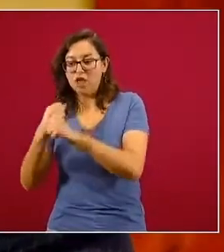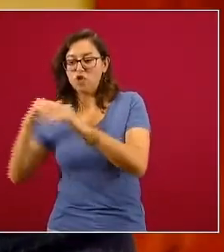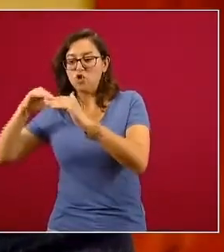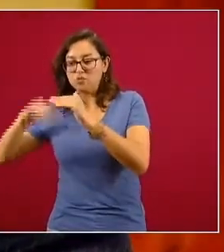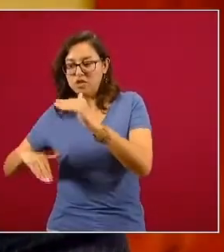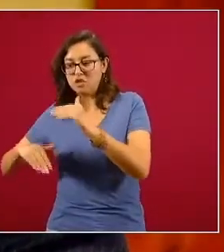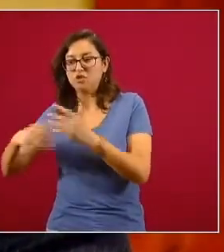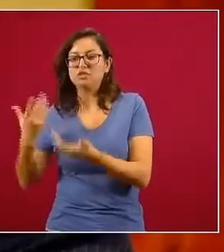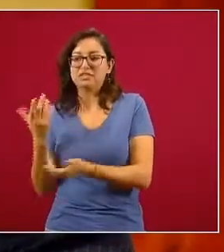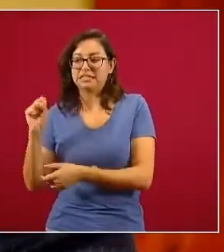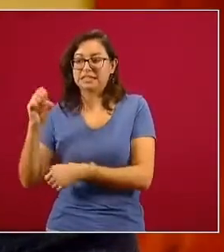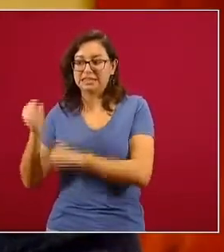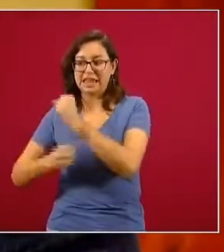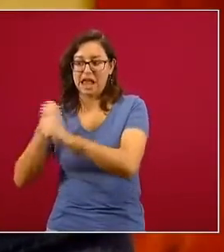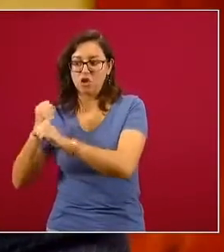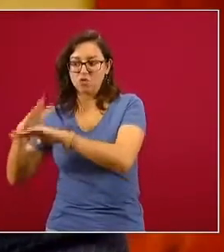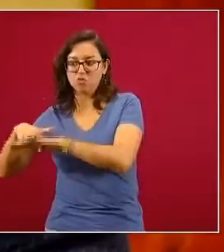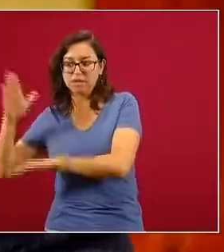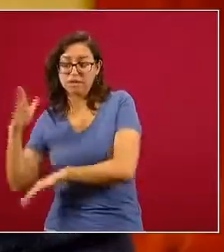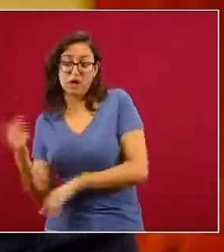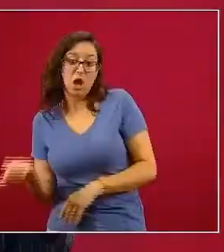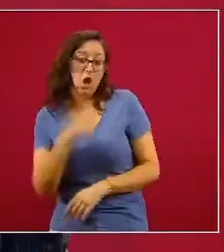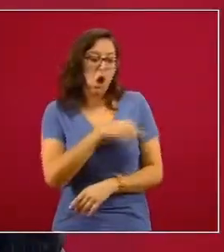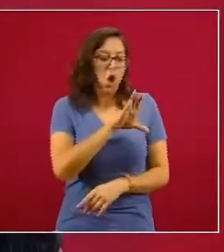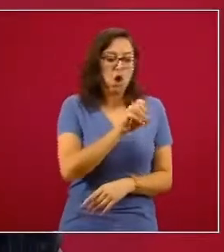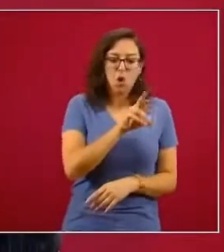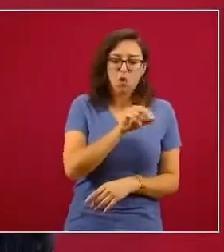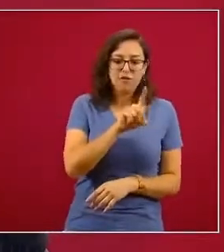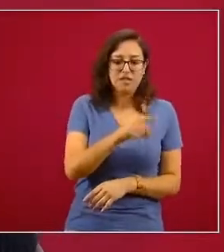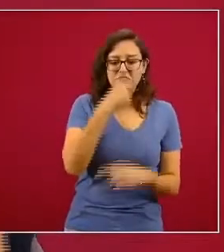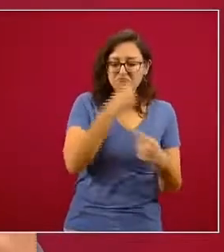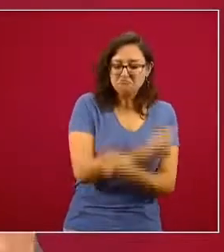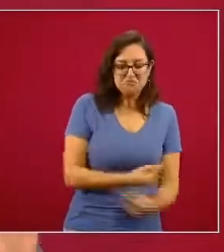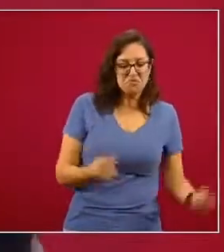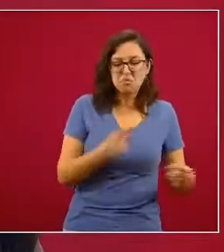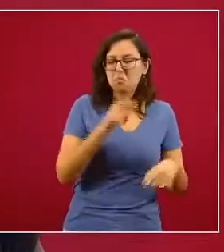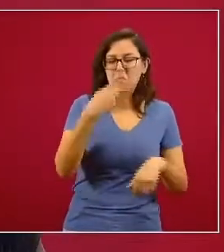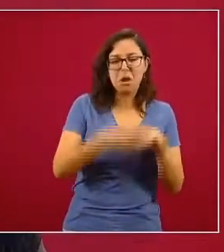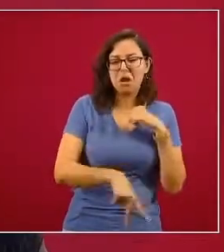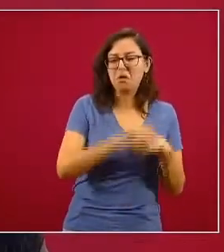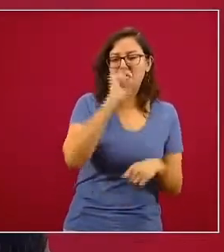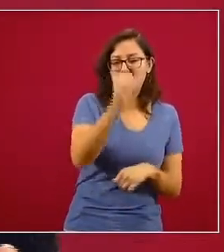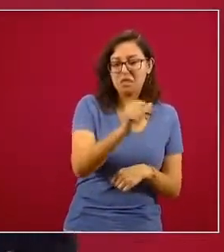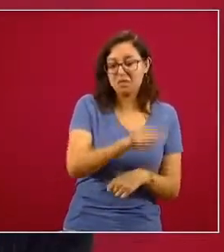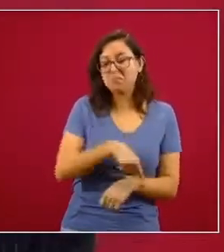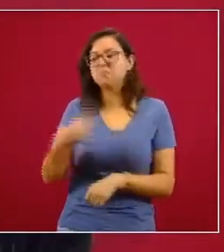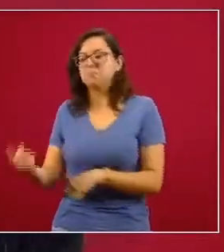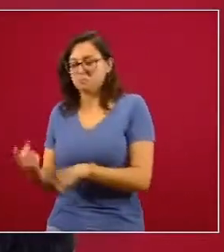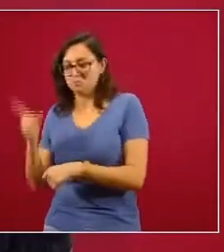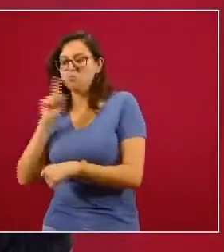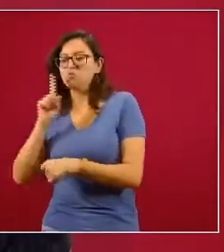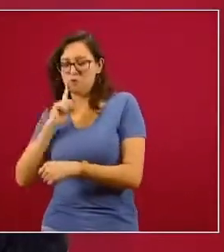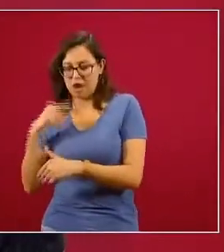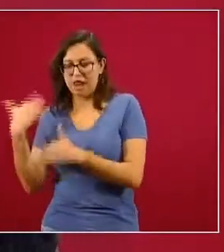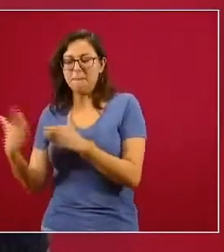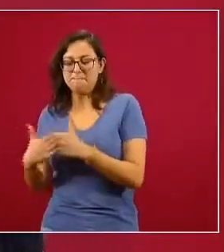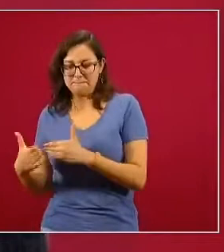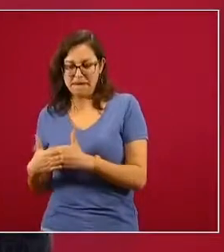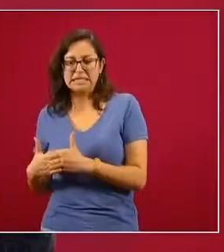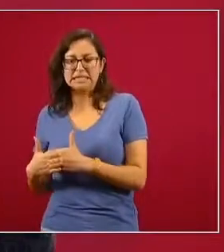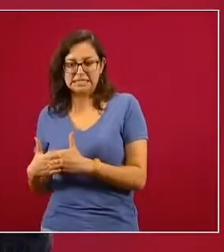no incluye a los menores de 5 como un grupo de especial riesgo. Sí, las embarazadas, aunque nosotros hemos